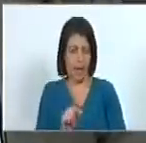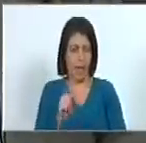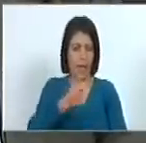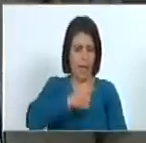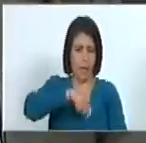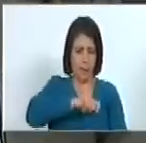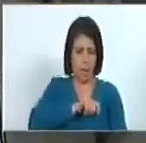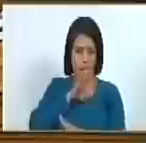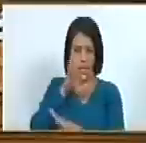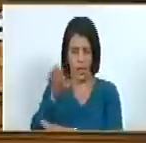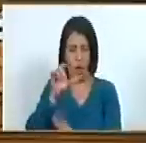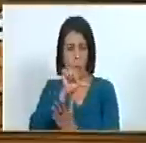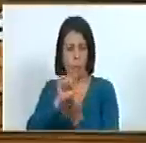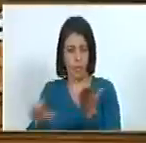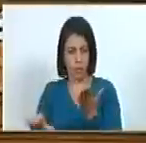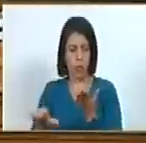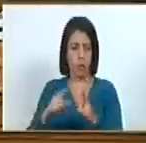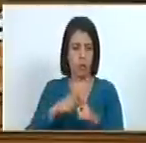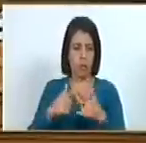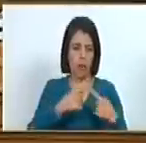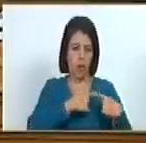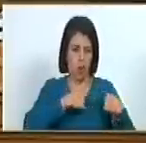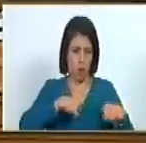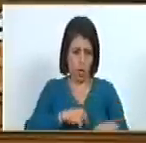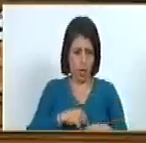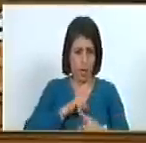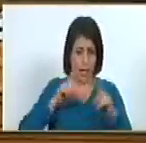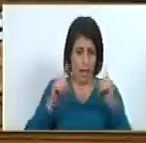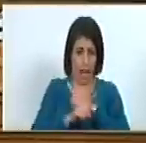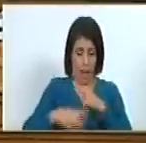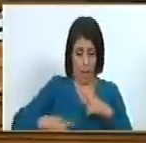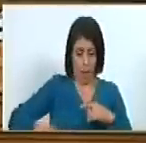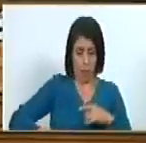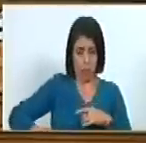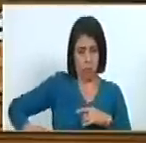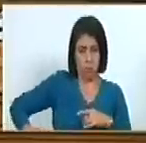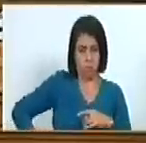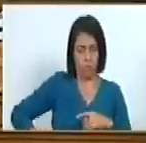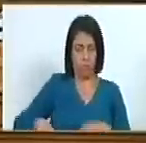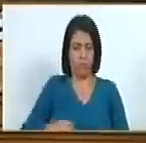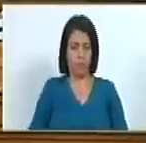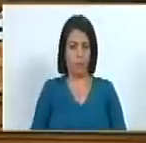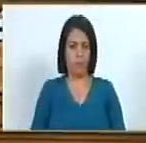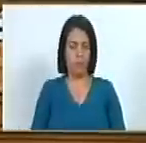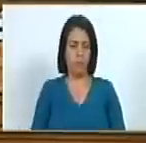para operaciones del corazón, para trasplantes de hígado, para trasplantes de médula ósea.